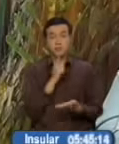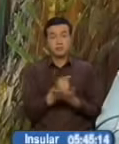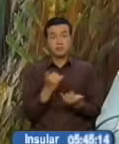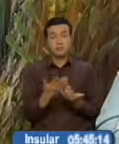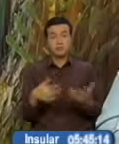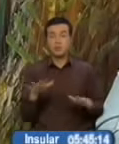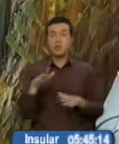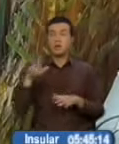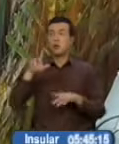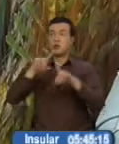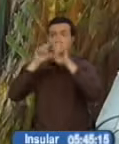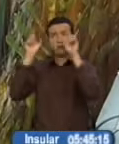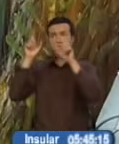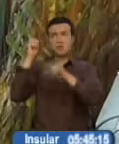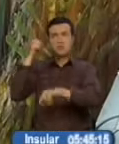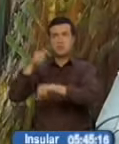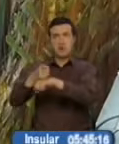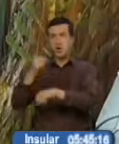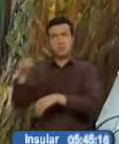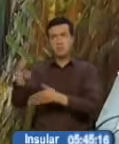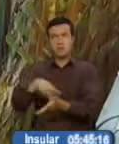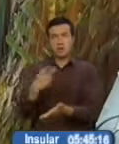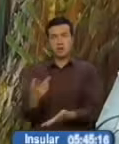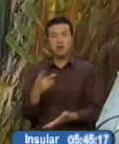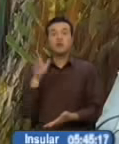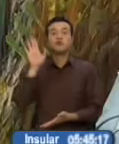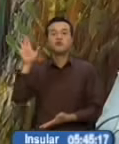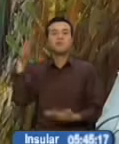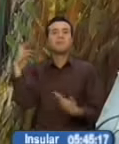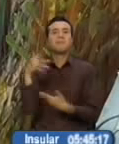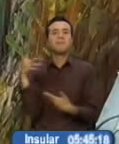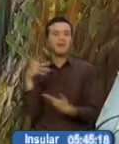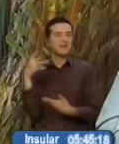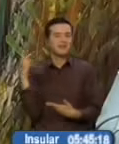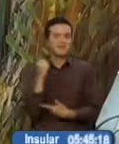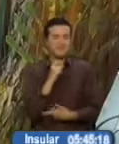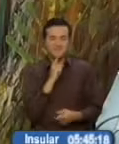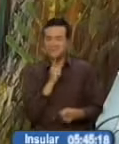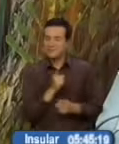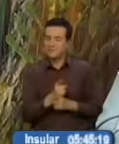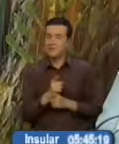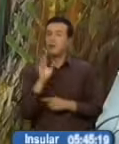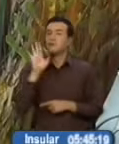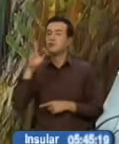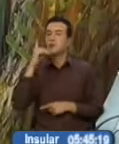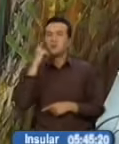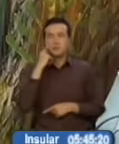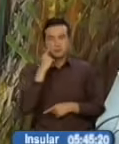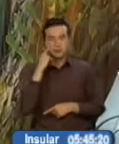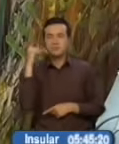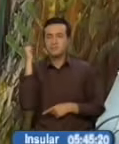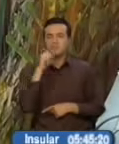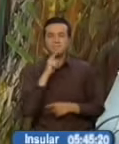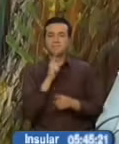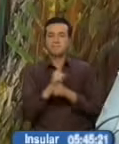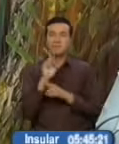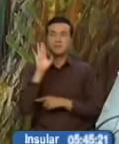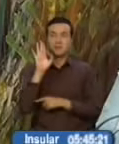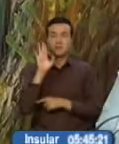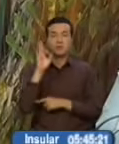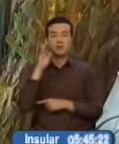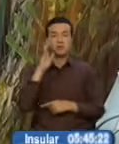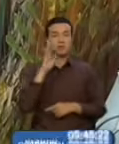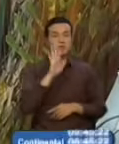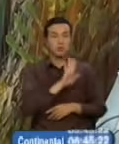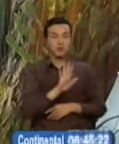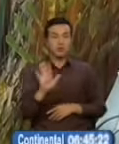momento Chevron estuviera de rodillas ya. Ese es el temor que ellos tienen. Eso es lo que ellos en este momento tratan de presionar tanto al Estado,